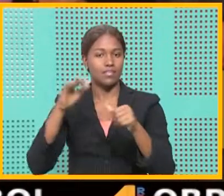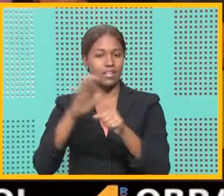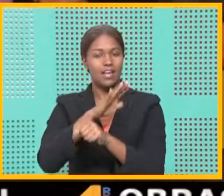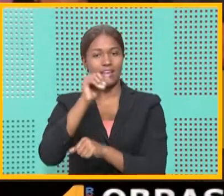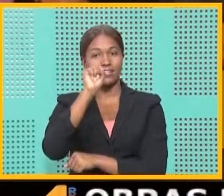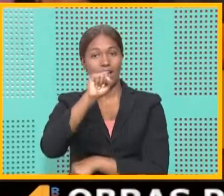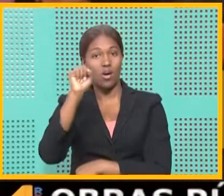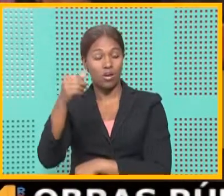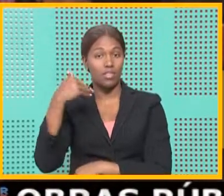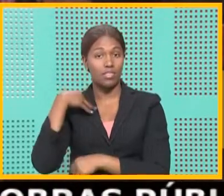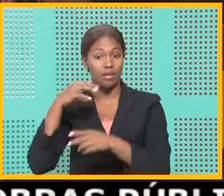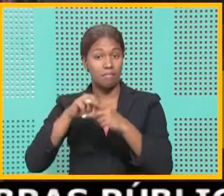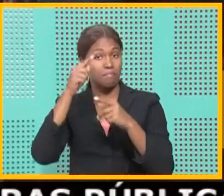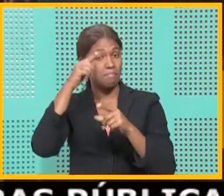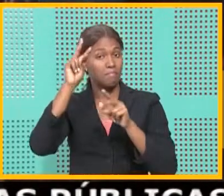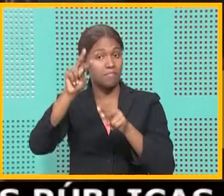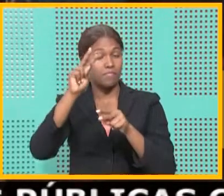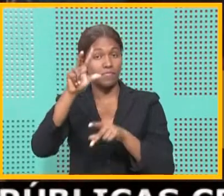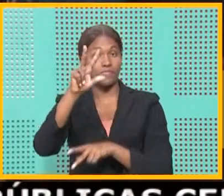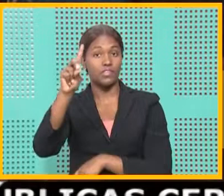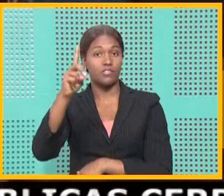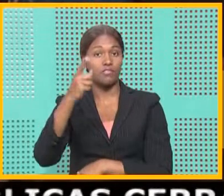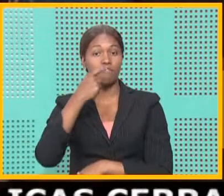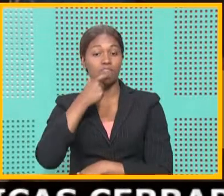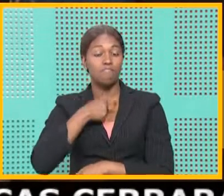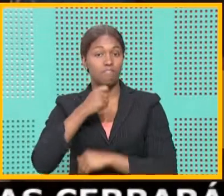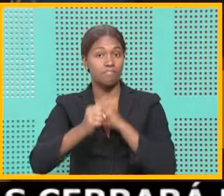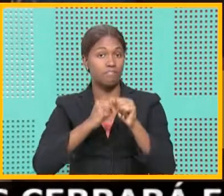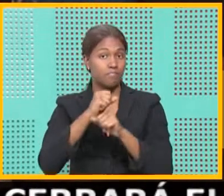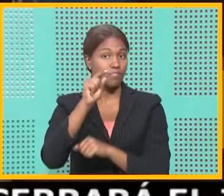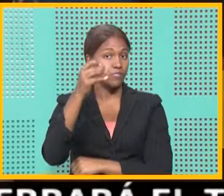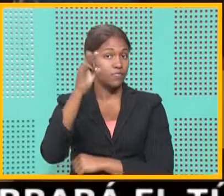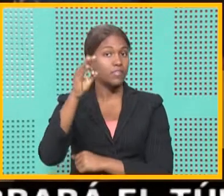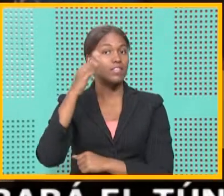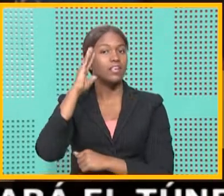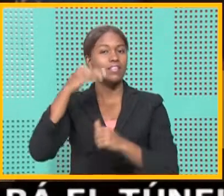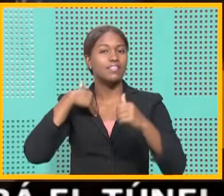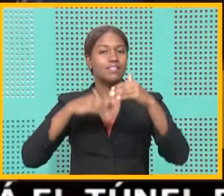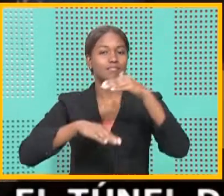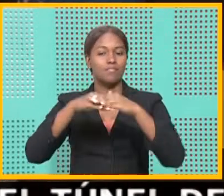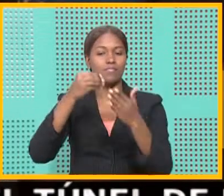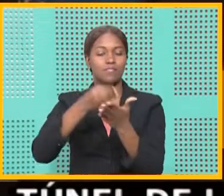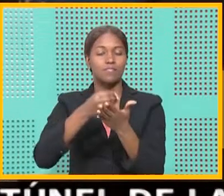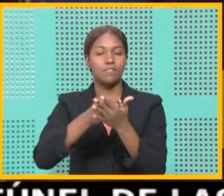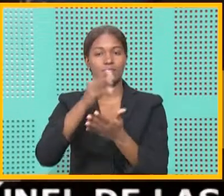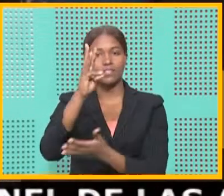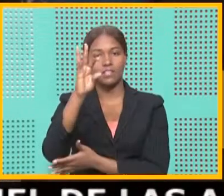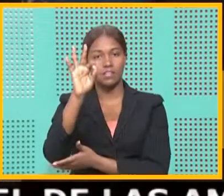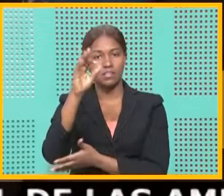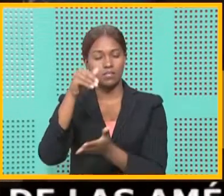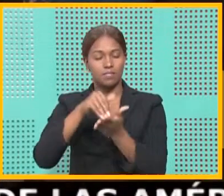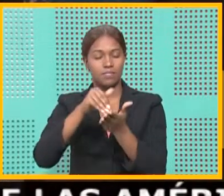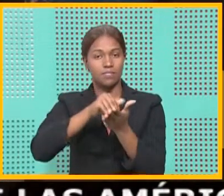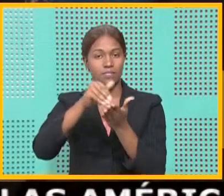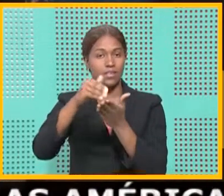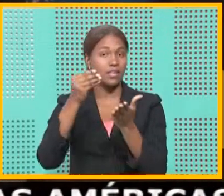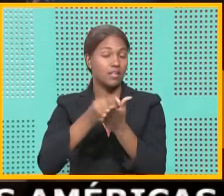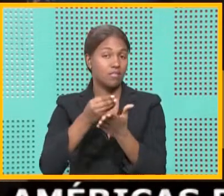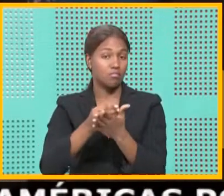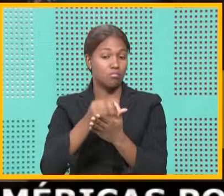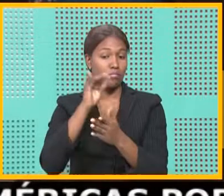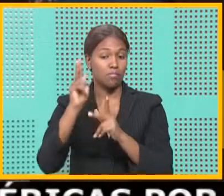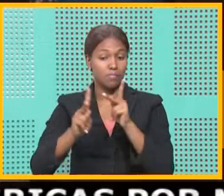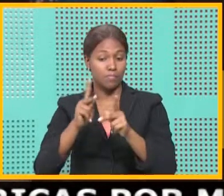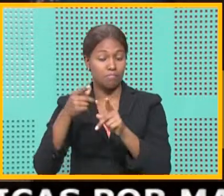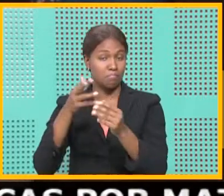seguros, que según la proyección al 31 de diciembre de 2019 estarían por un monto de unos 69 mil millones de pesos. El